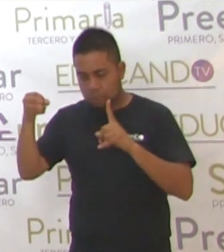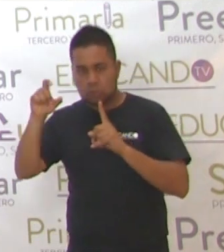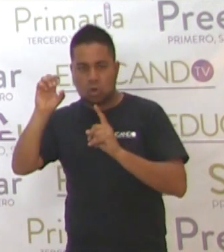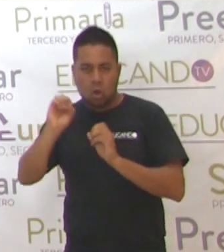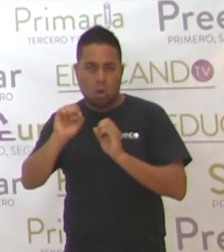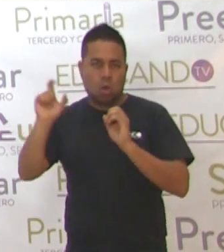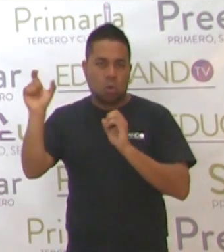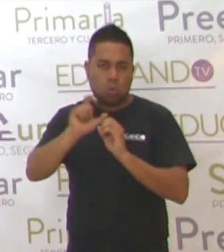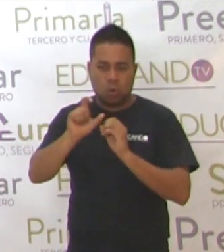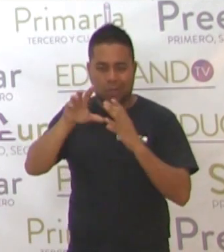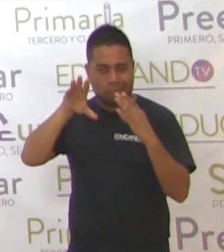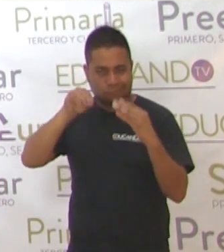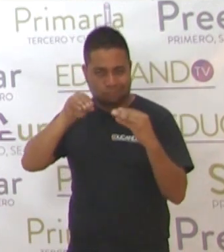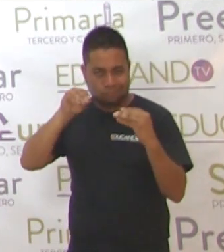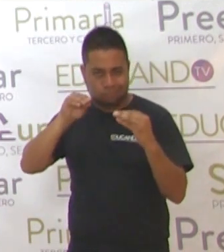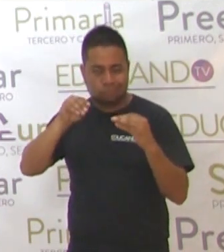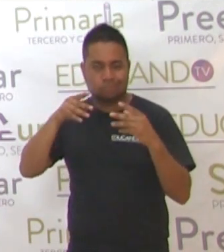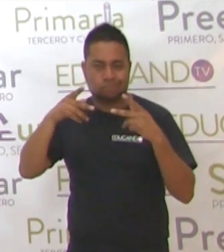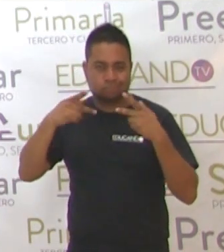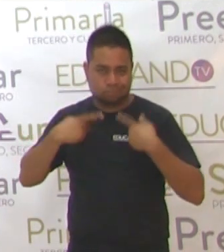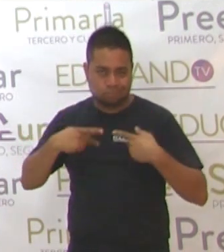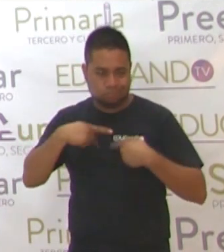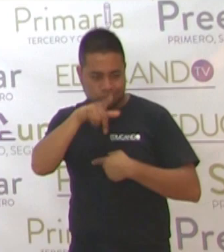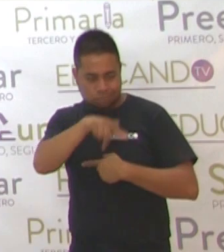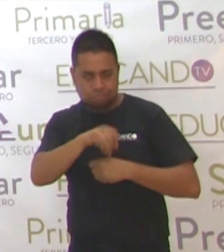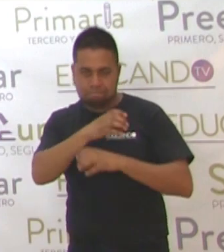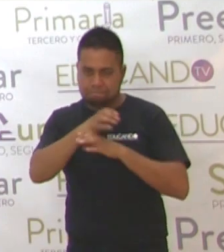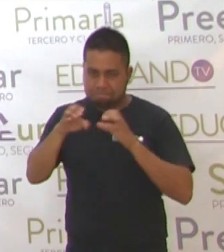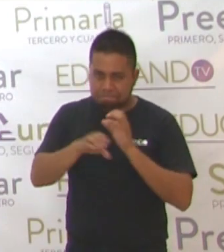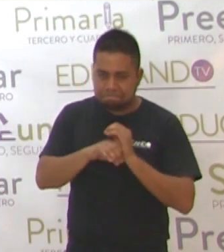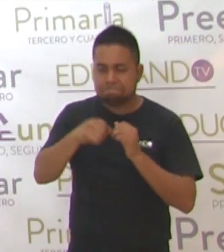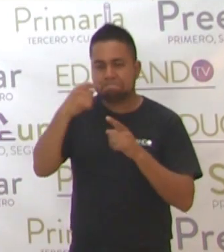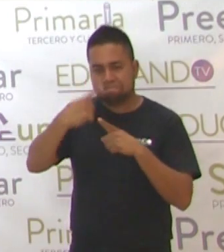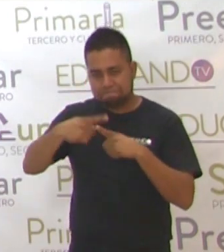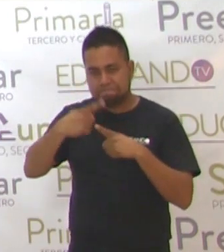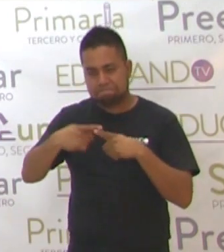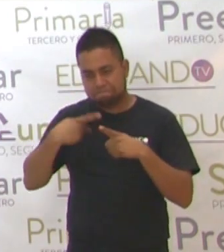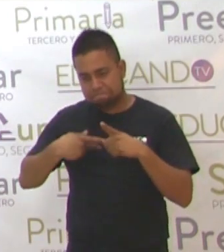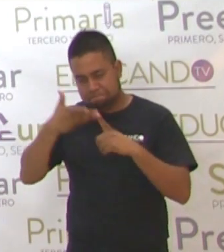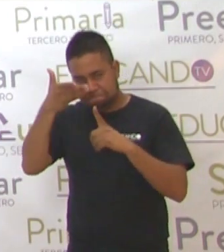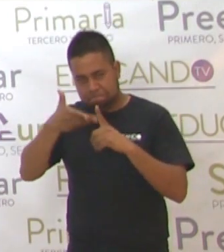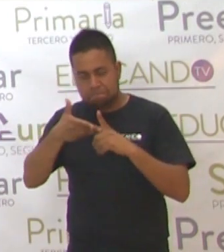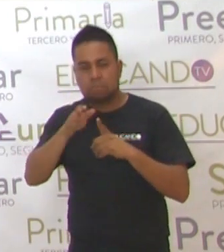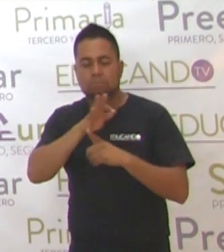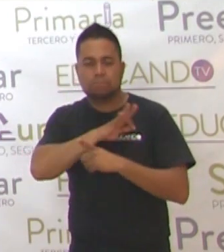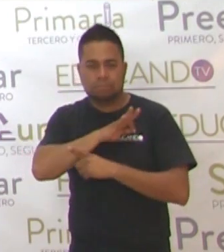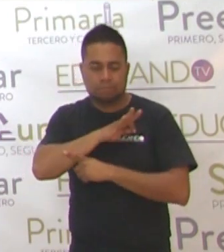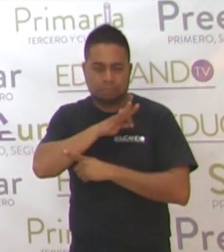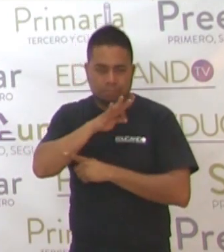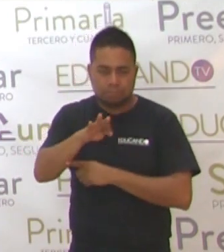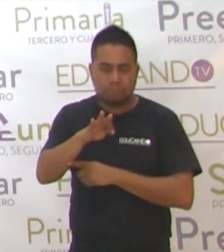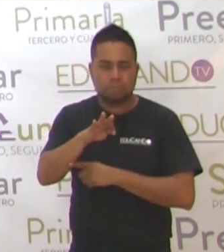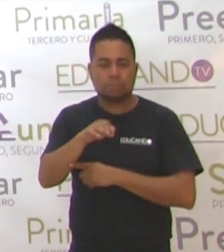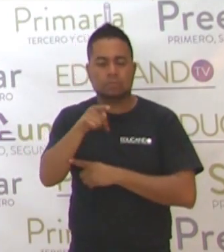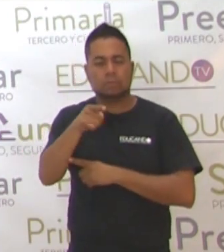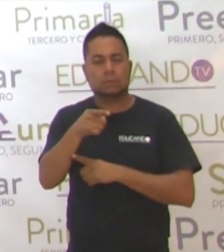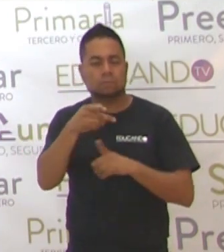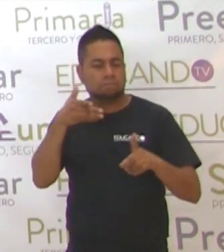los sustantivos o lo que son los sujetos van a poder ir haciendo